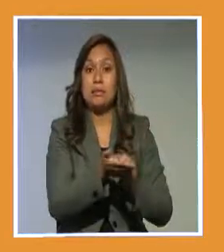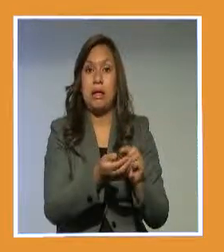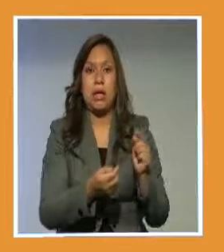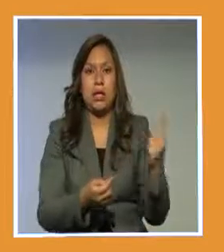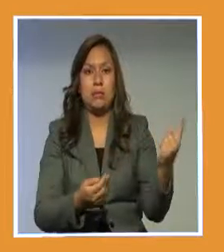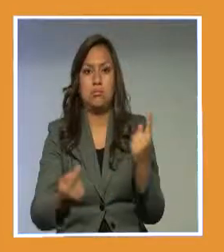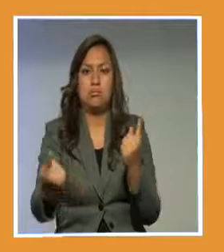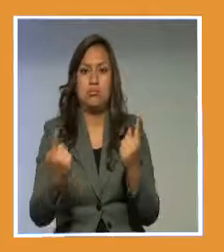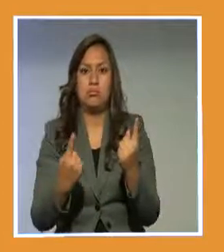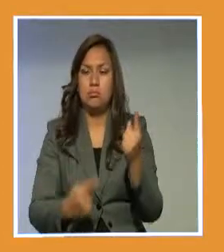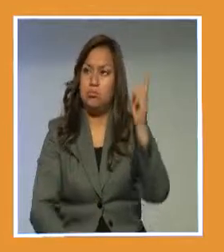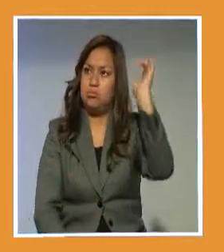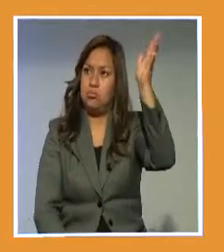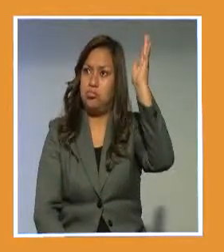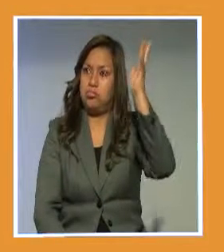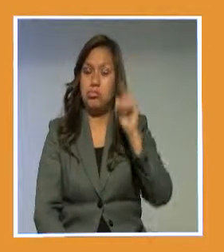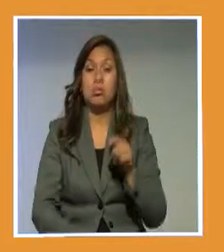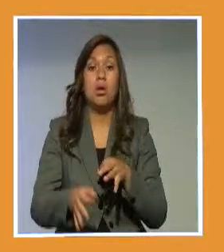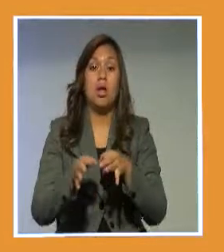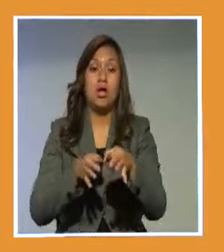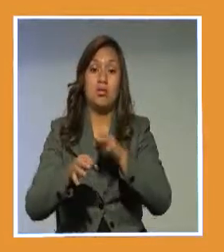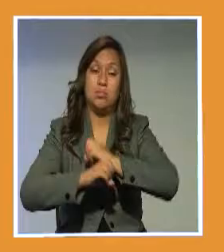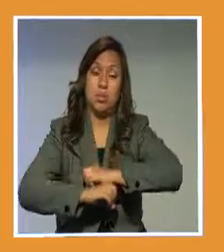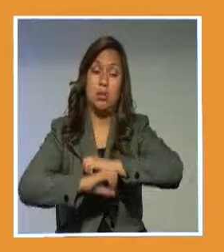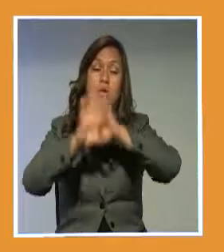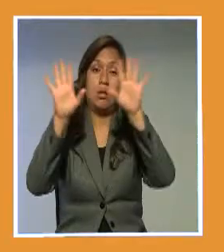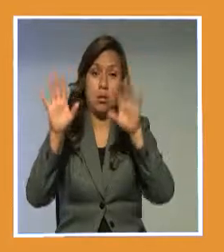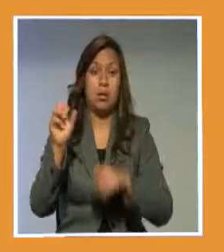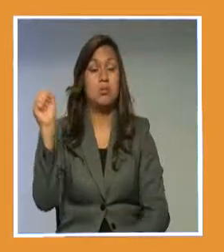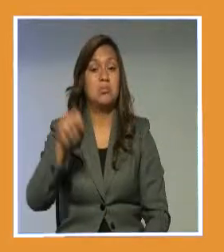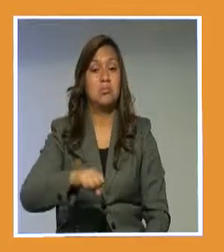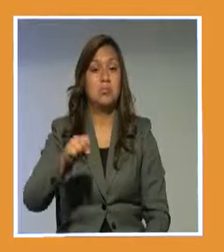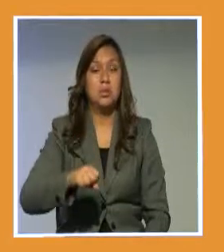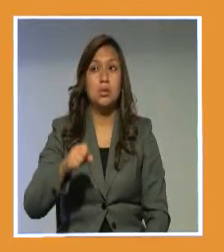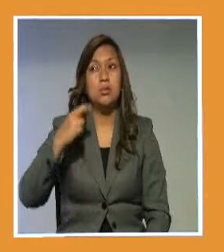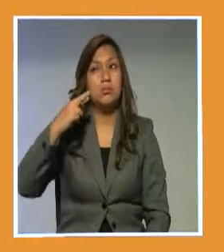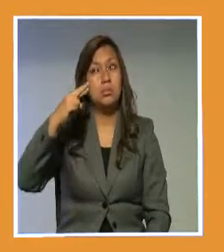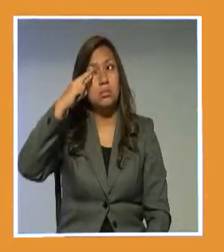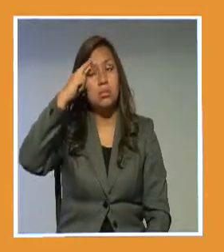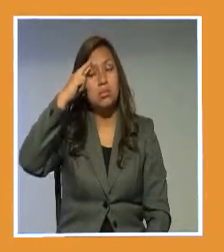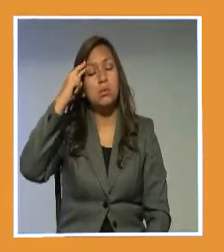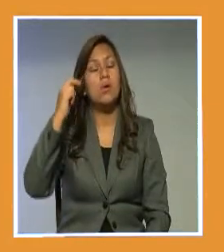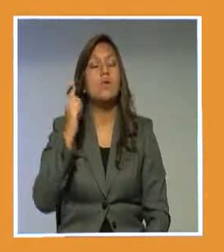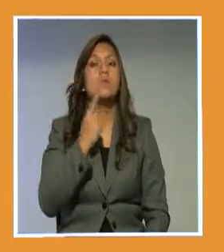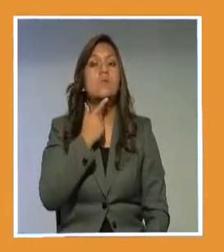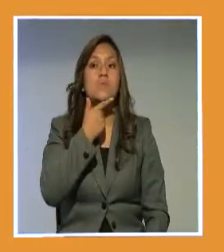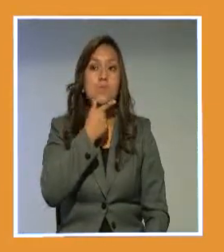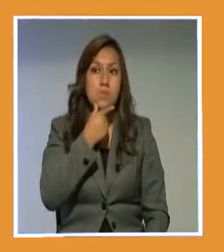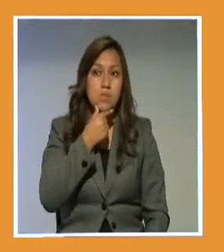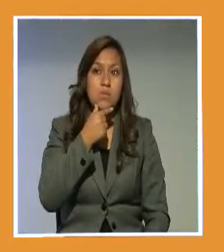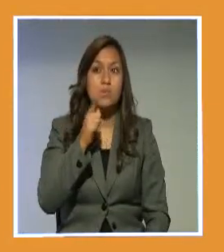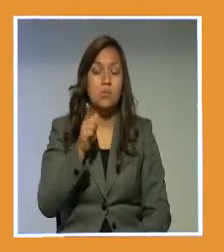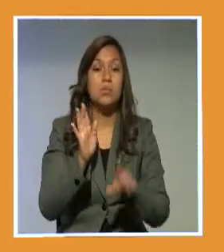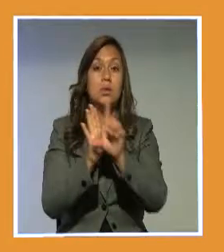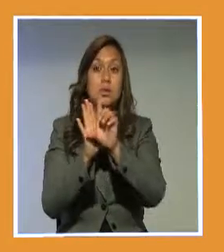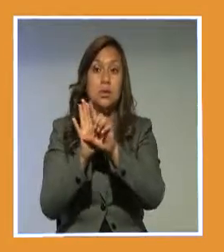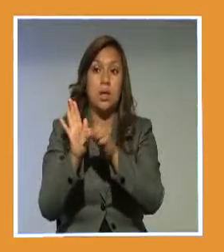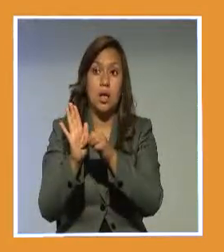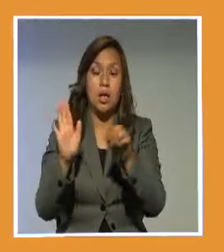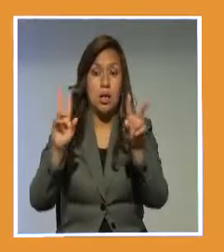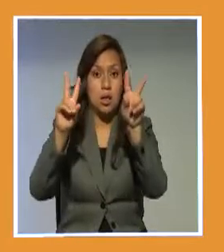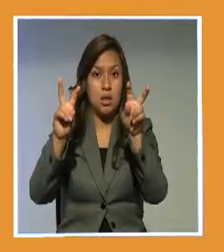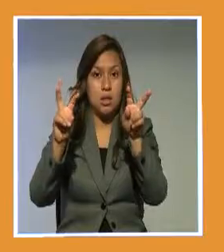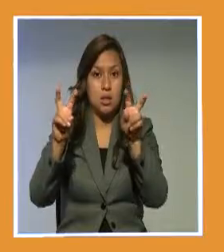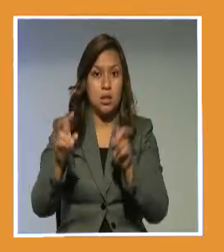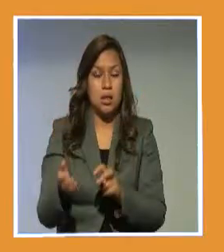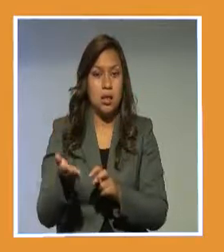muy también razonable al final del camino del tratamiento de esta ley, en el sentido